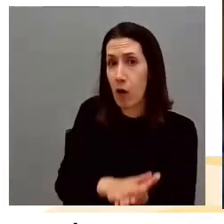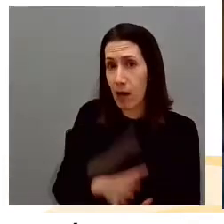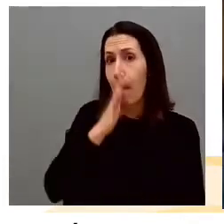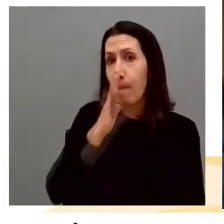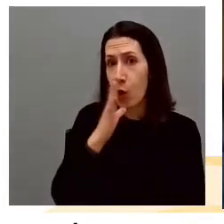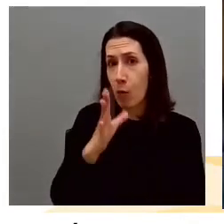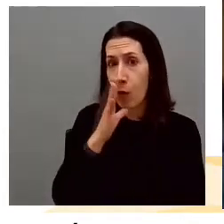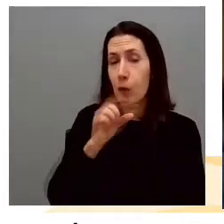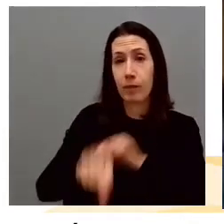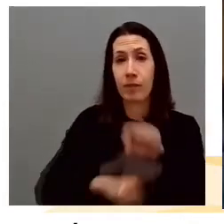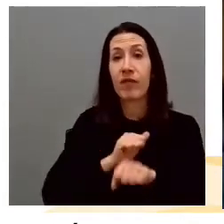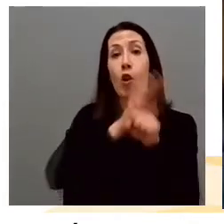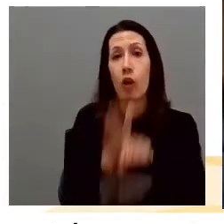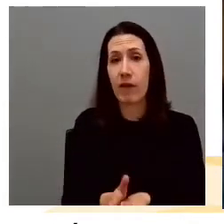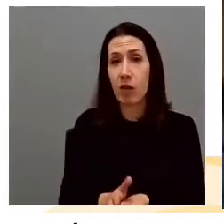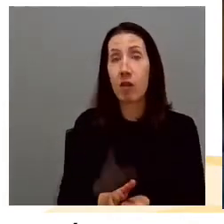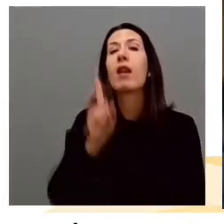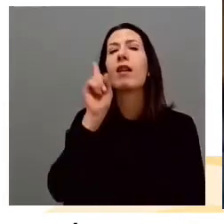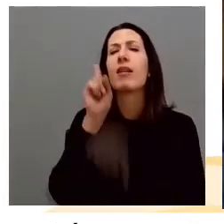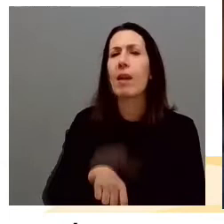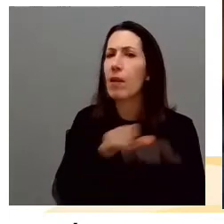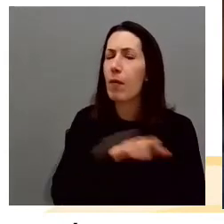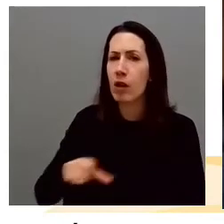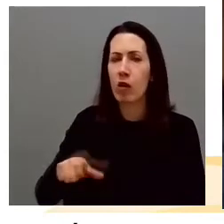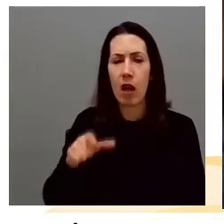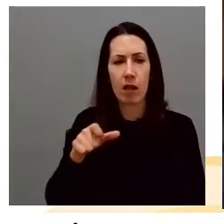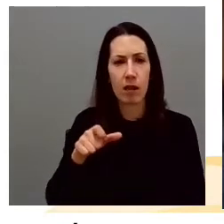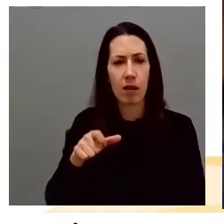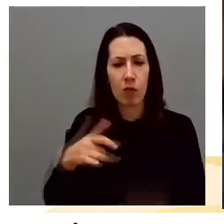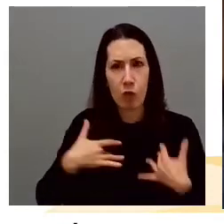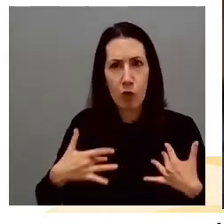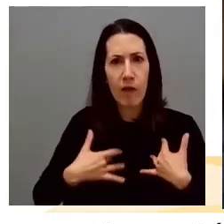todos los que han sufrido destrucción, daño, dolor,